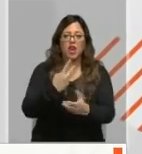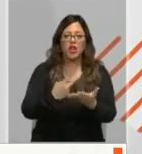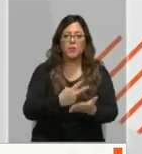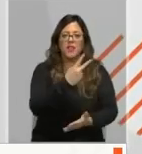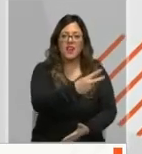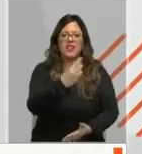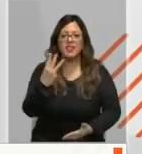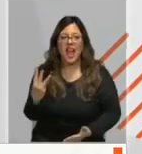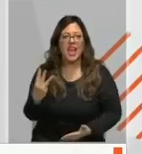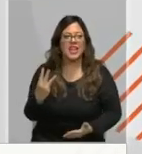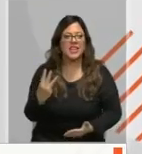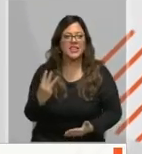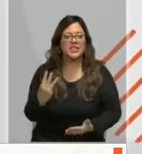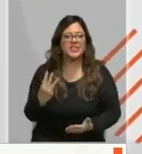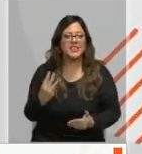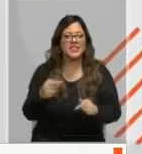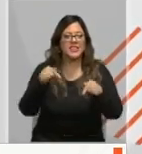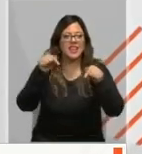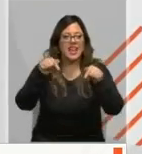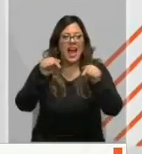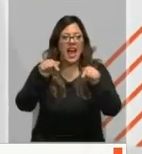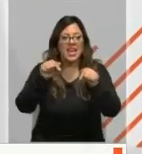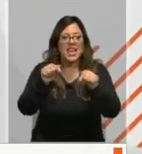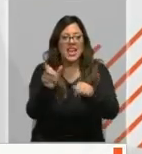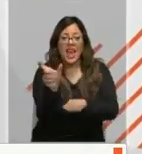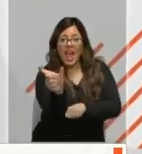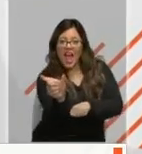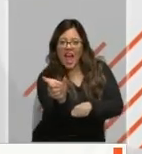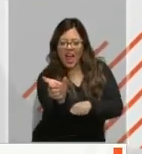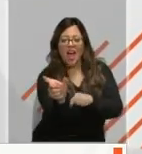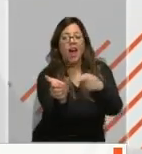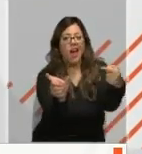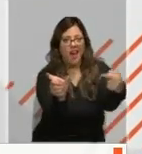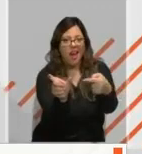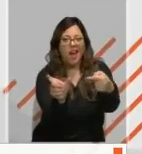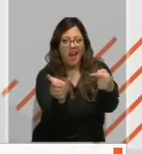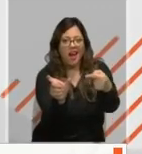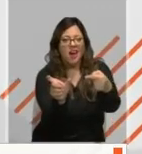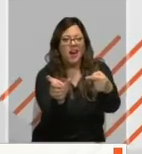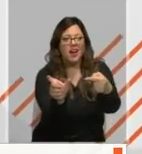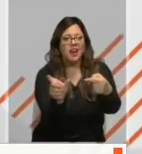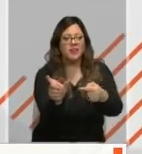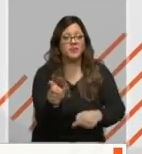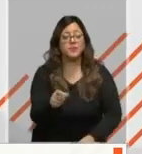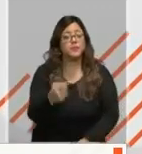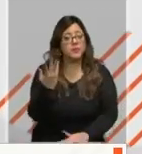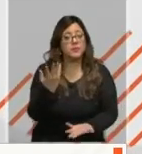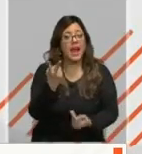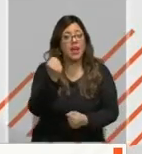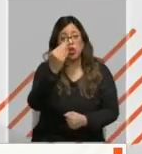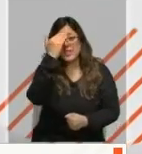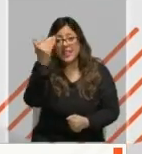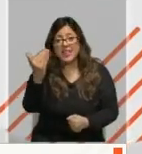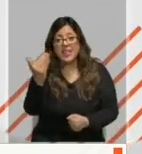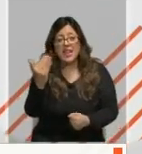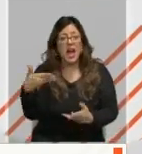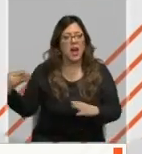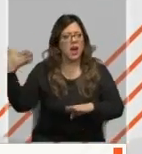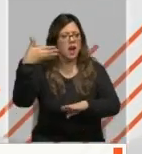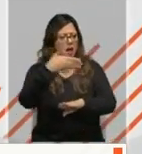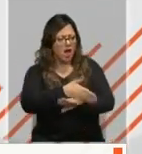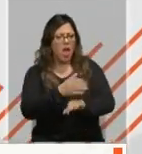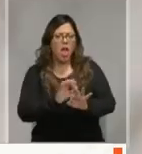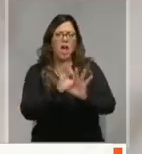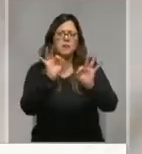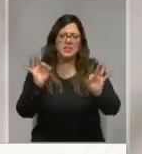2023. Acá está su credencial del Chilean Horseman. A mediodía, Santino recibió una visita muy